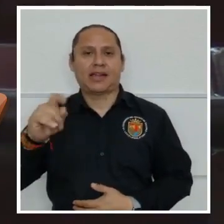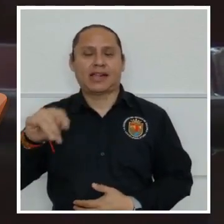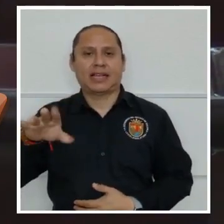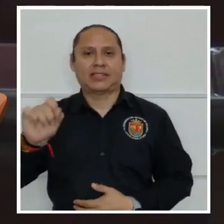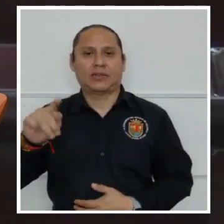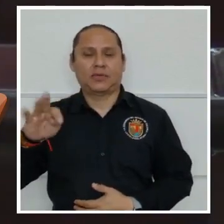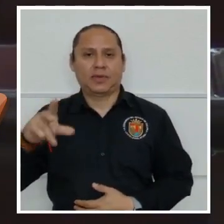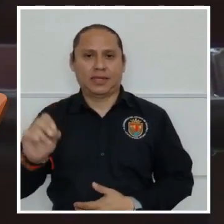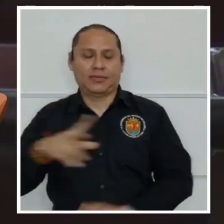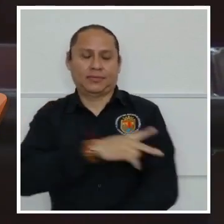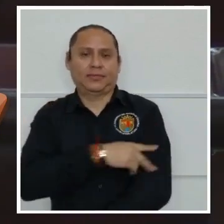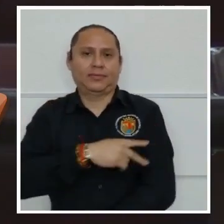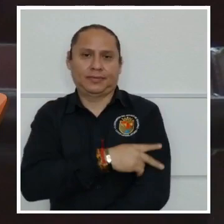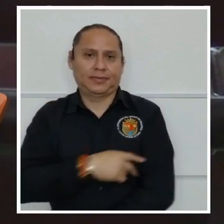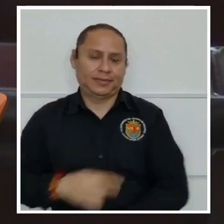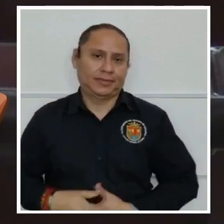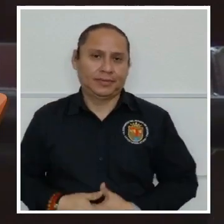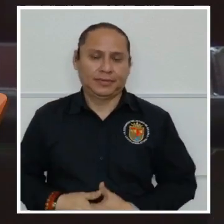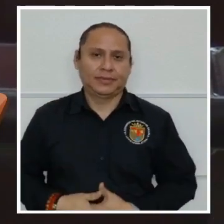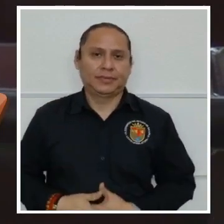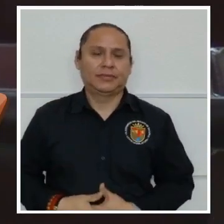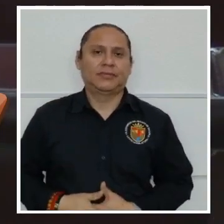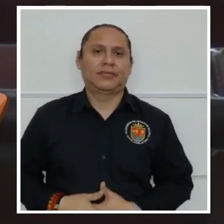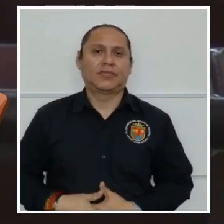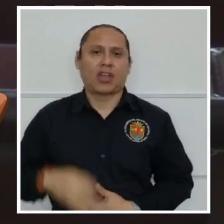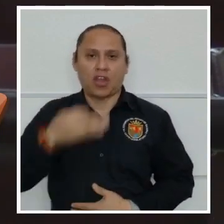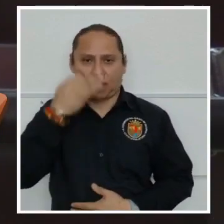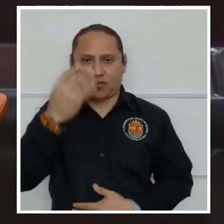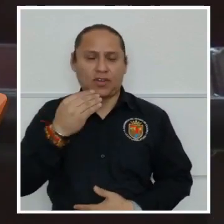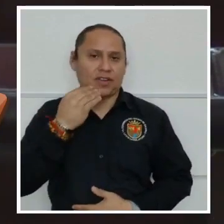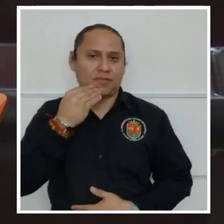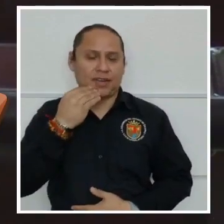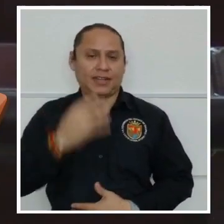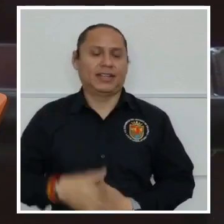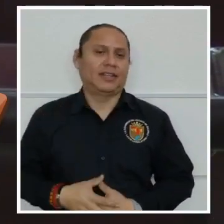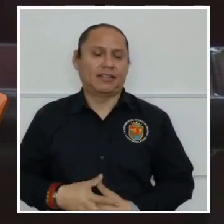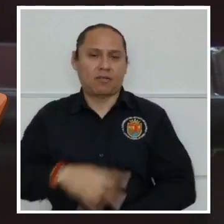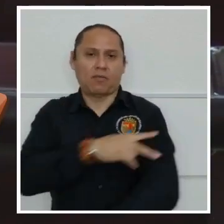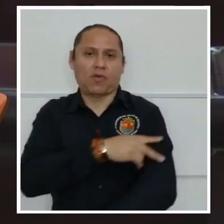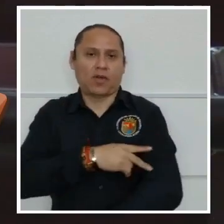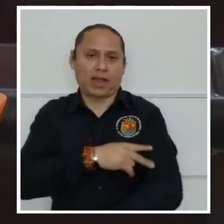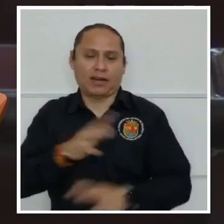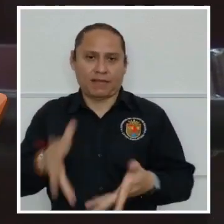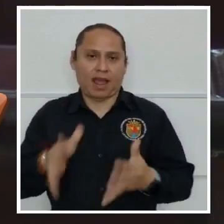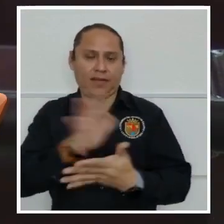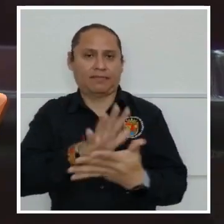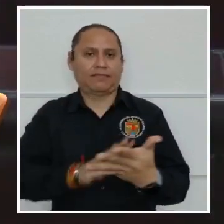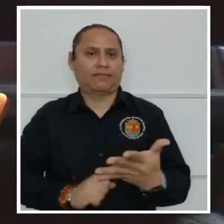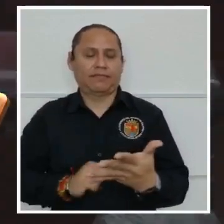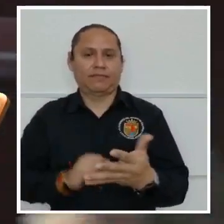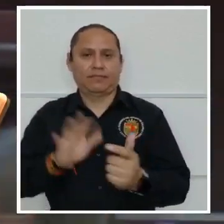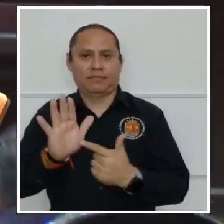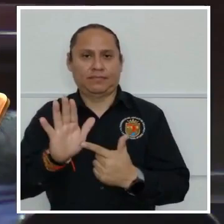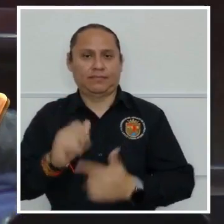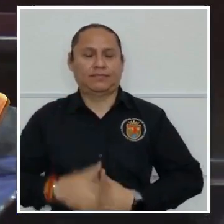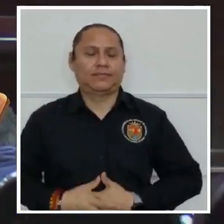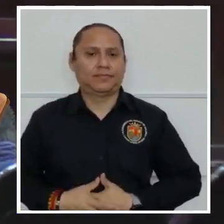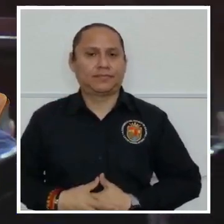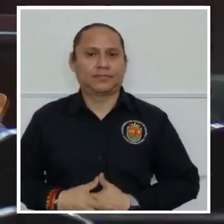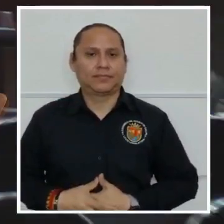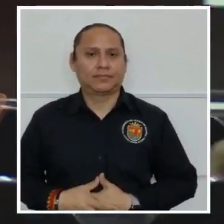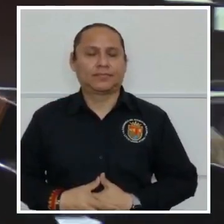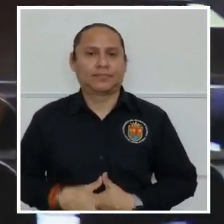Escobedo Morales, vocal, y diputada Flor de María Esponda Torres, vocal. Está leído el dictamen, diputada